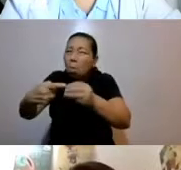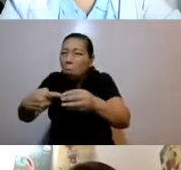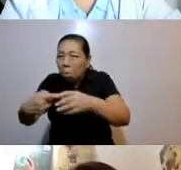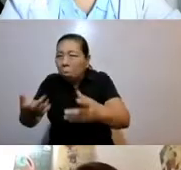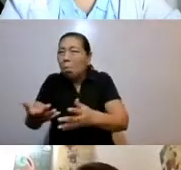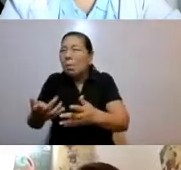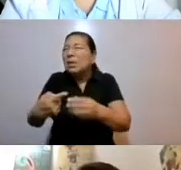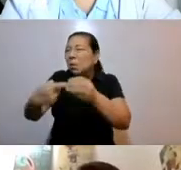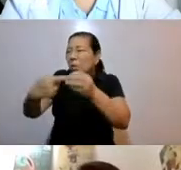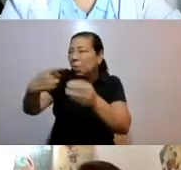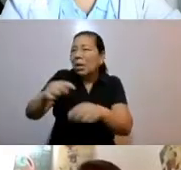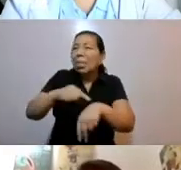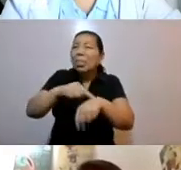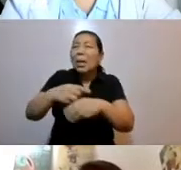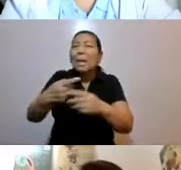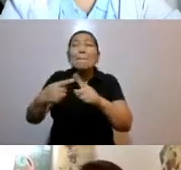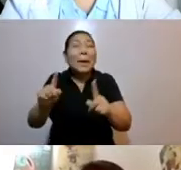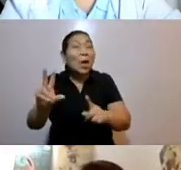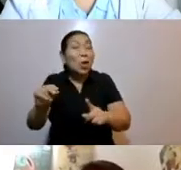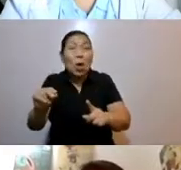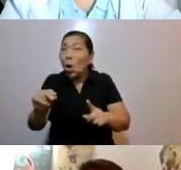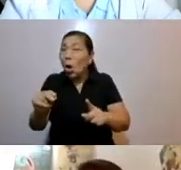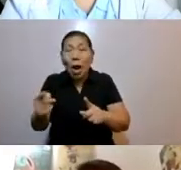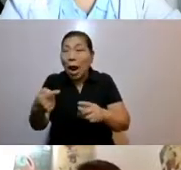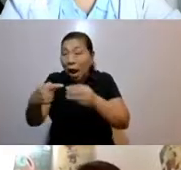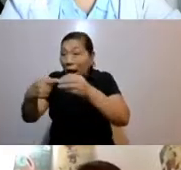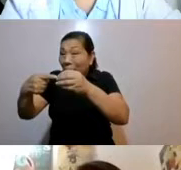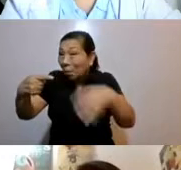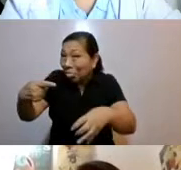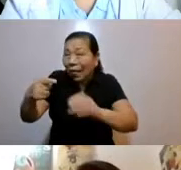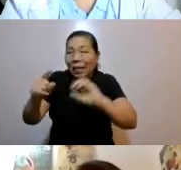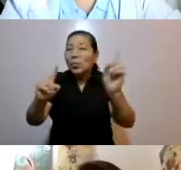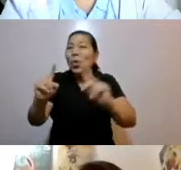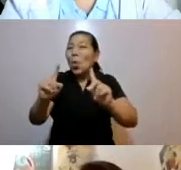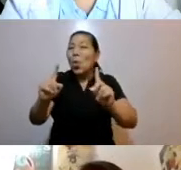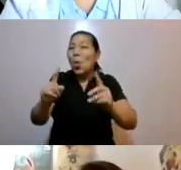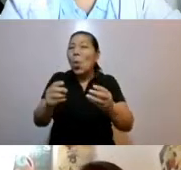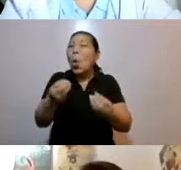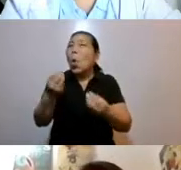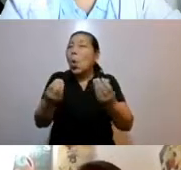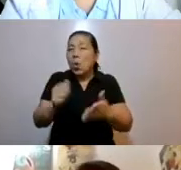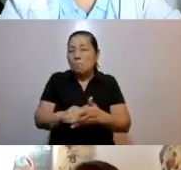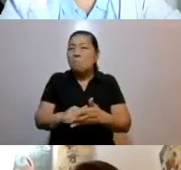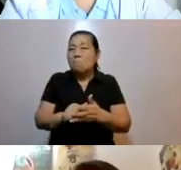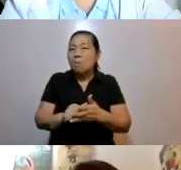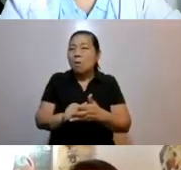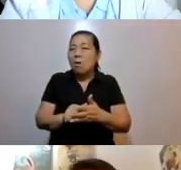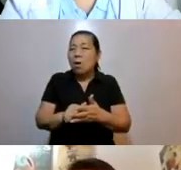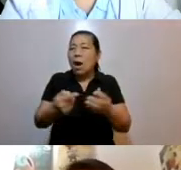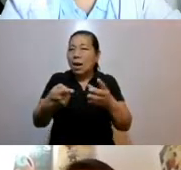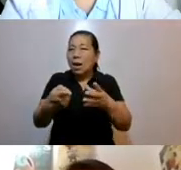Esto significa que el paciente eyacula, pero no hacia afuera, ¿no? Sino se va hacia